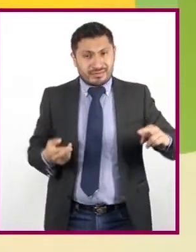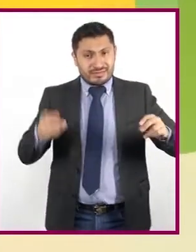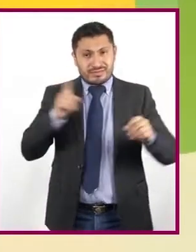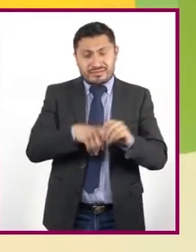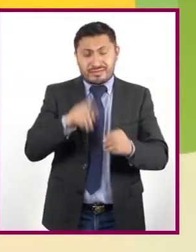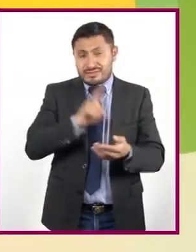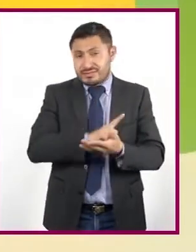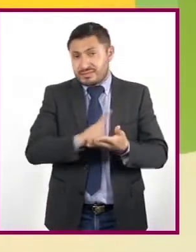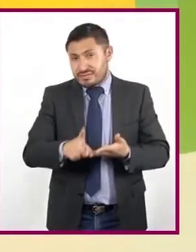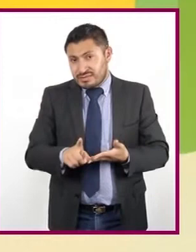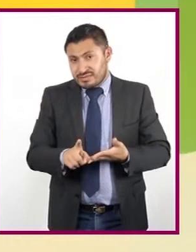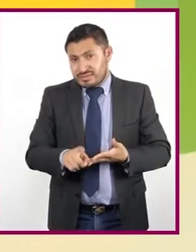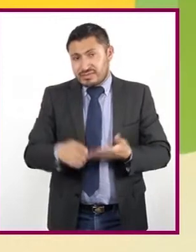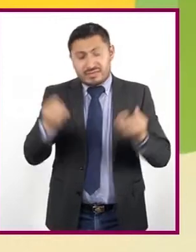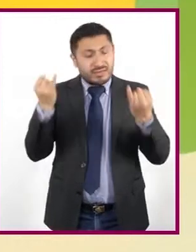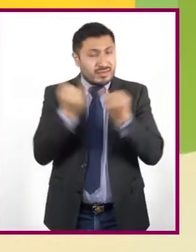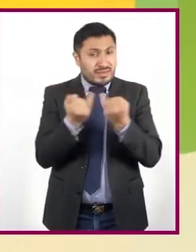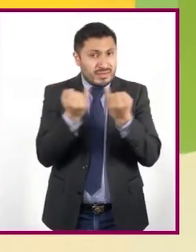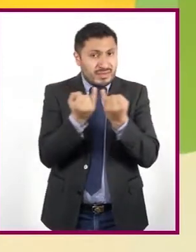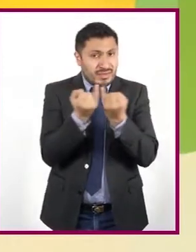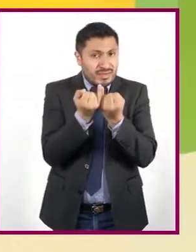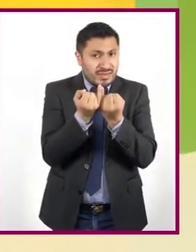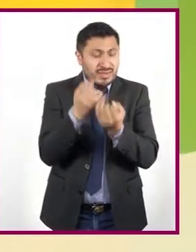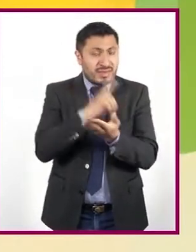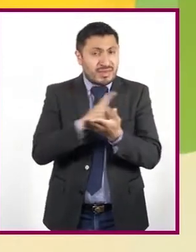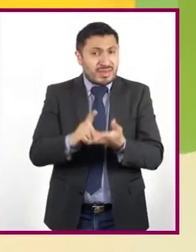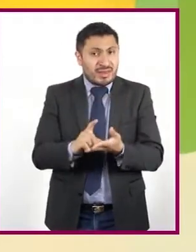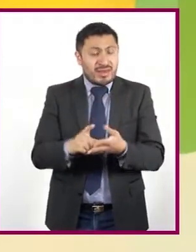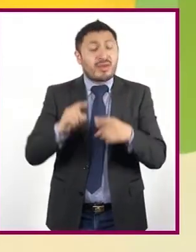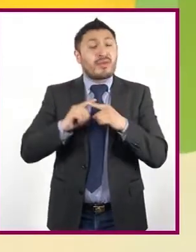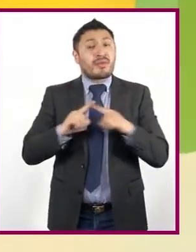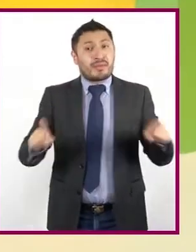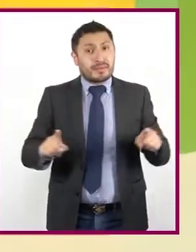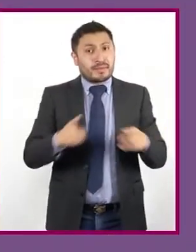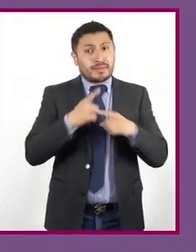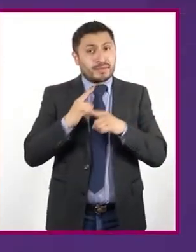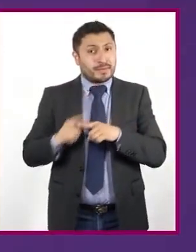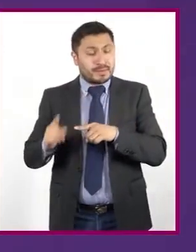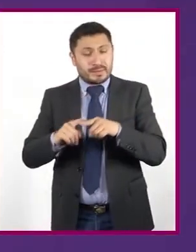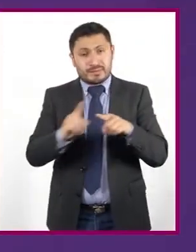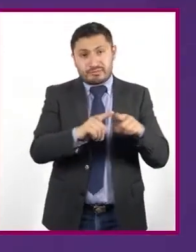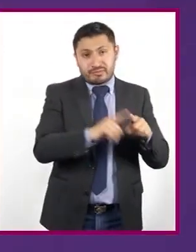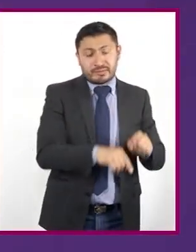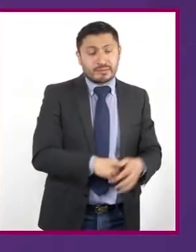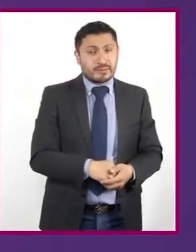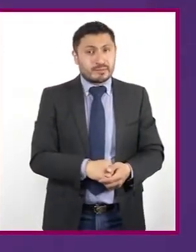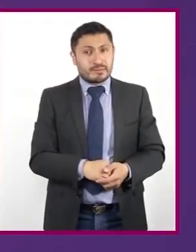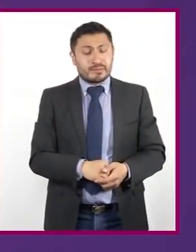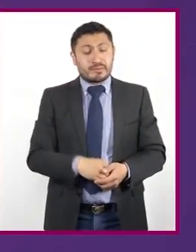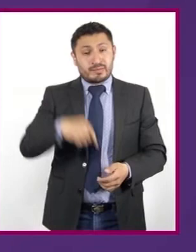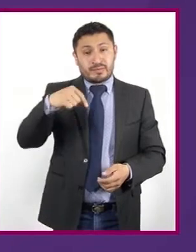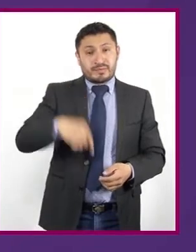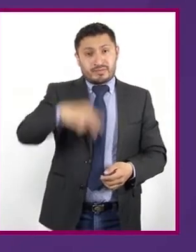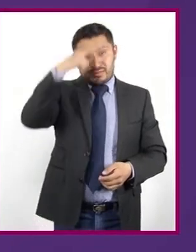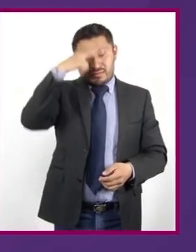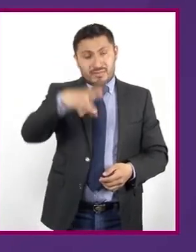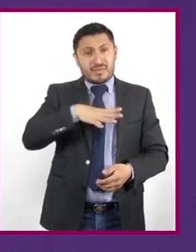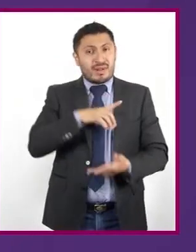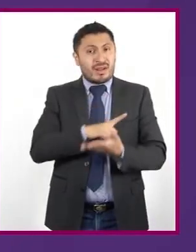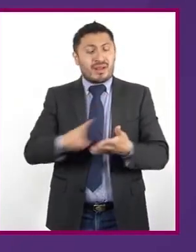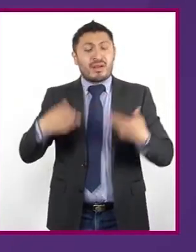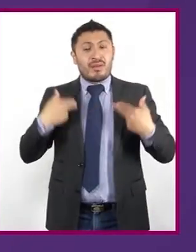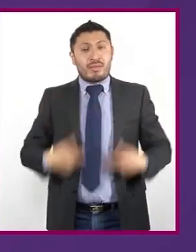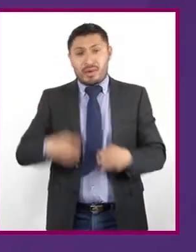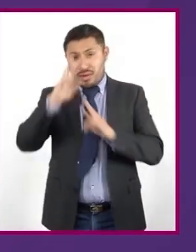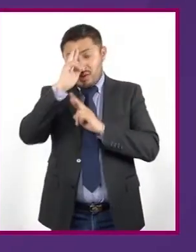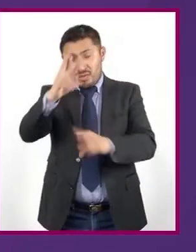el derecho de igualdad y el derecho a la diferencia y la diversidad. En México, es un derecho humano el